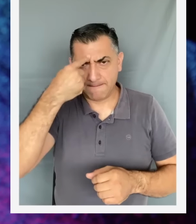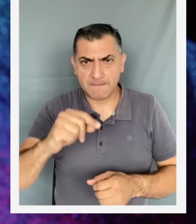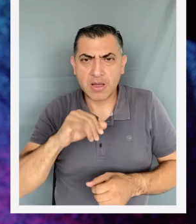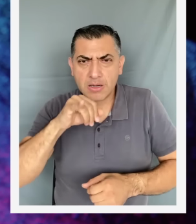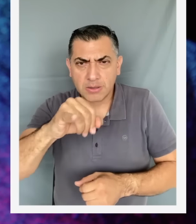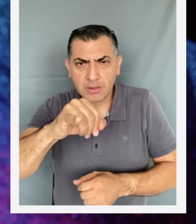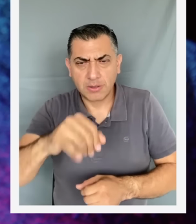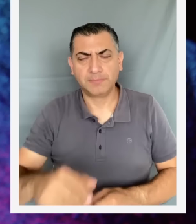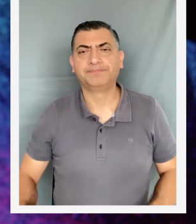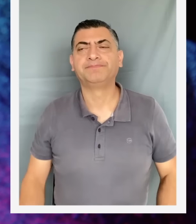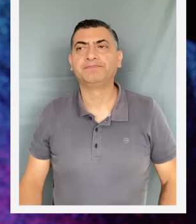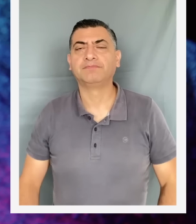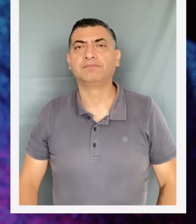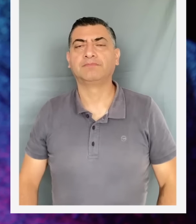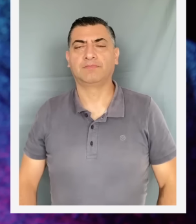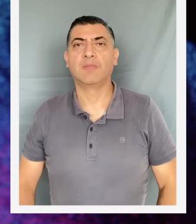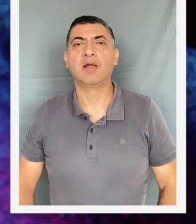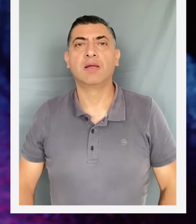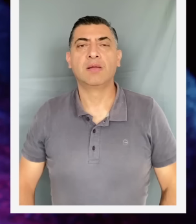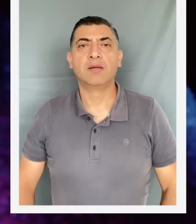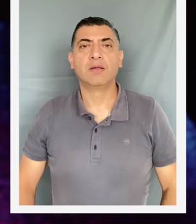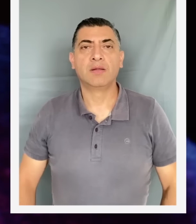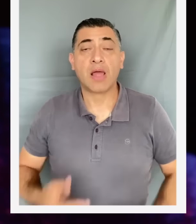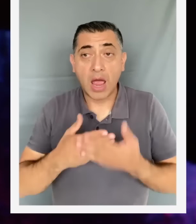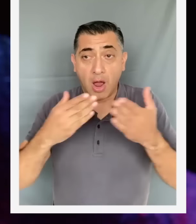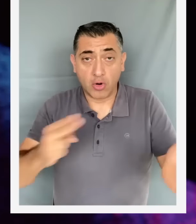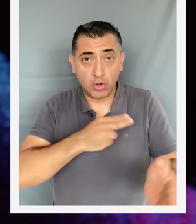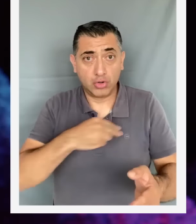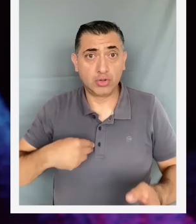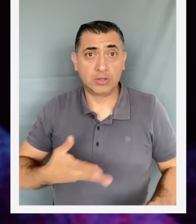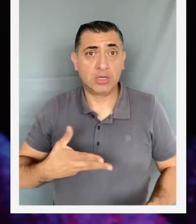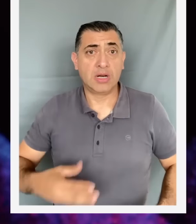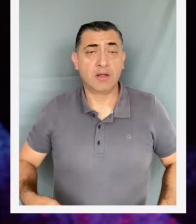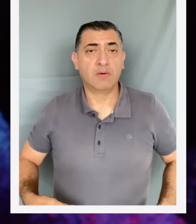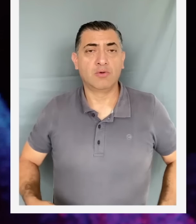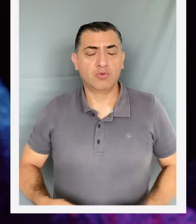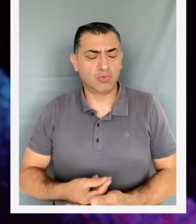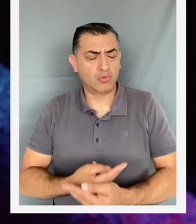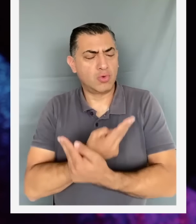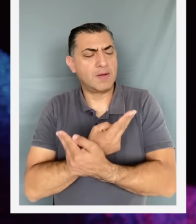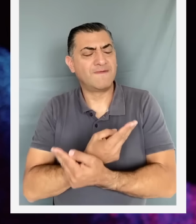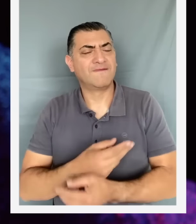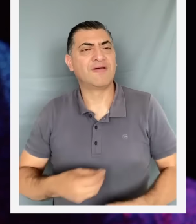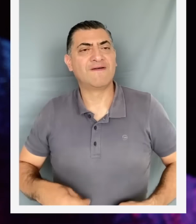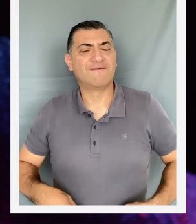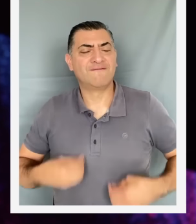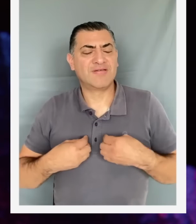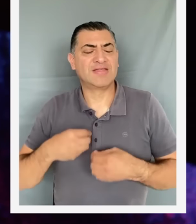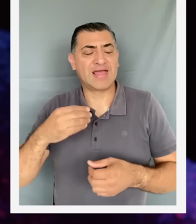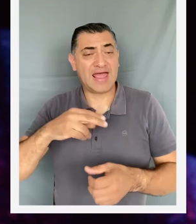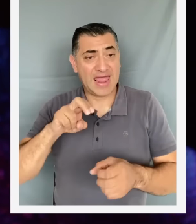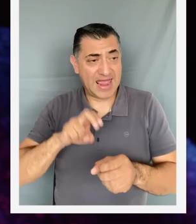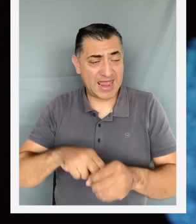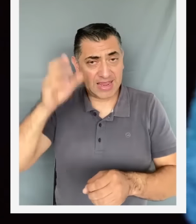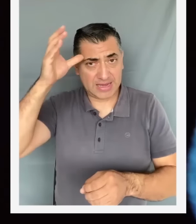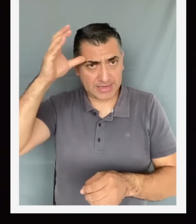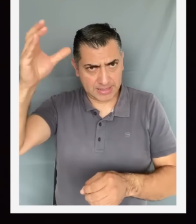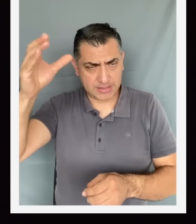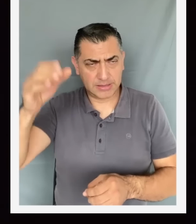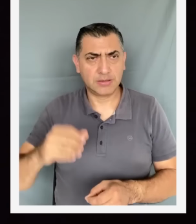él la nueva vida en Cristo implica tener nuevas maneras de relacionarme con otros número uno toma nota